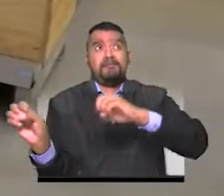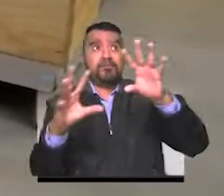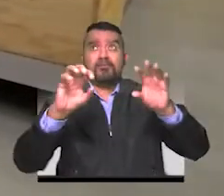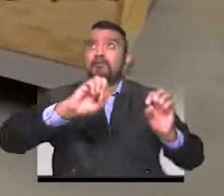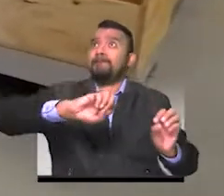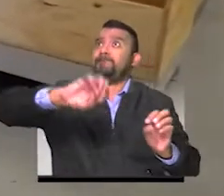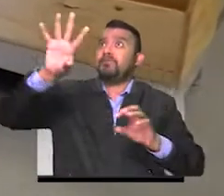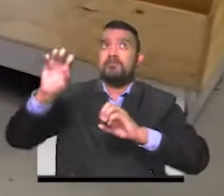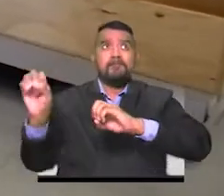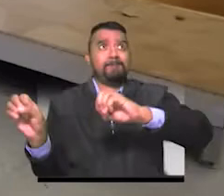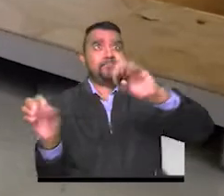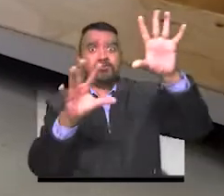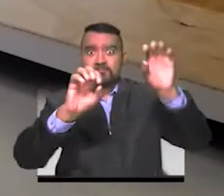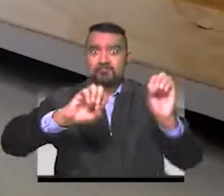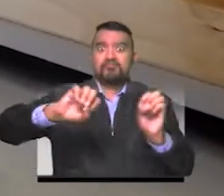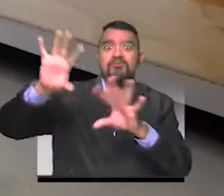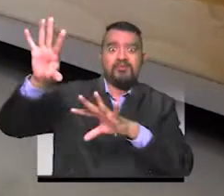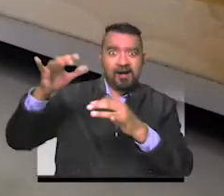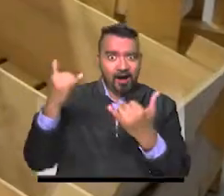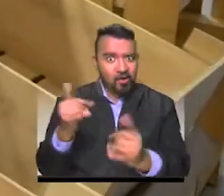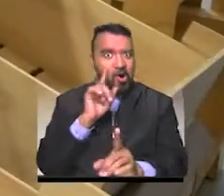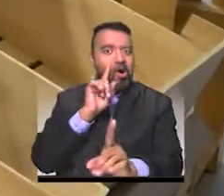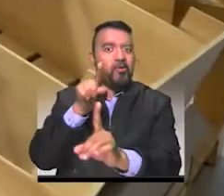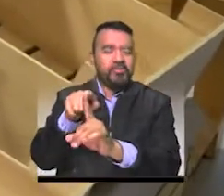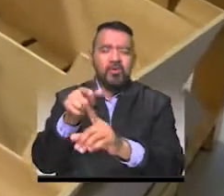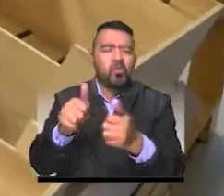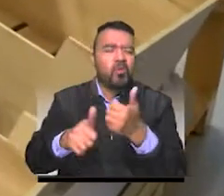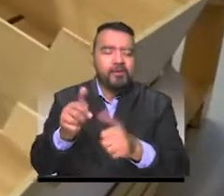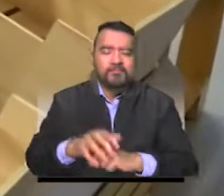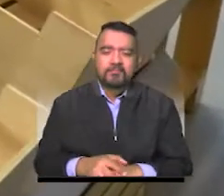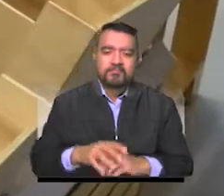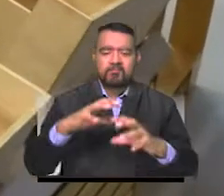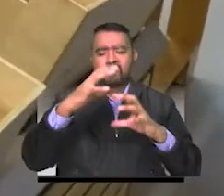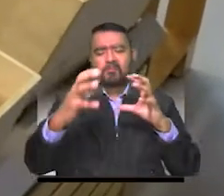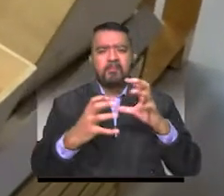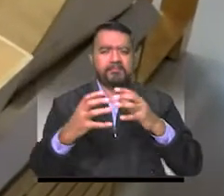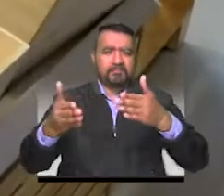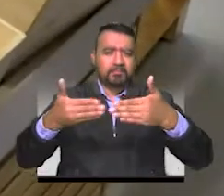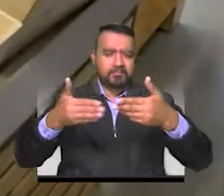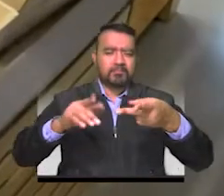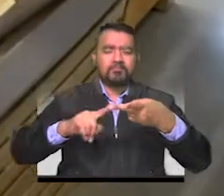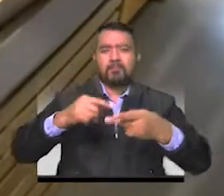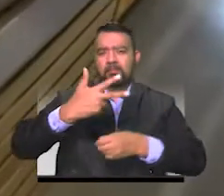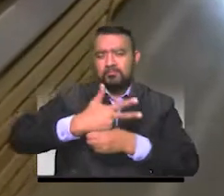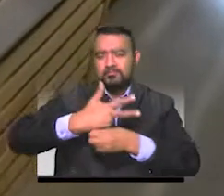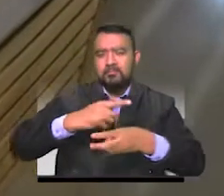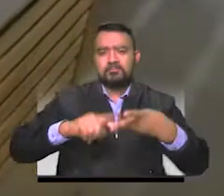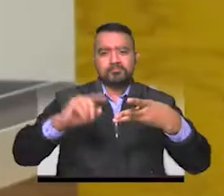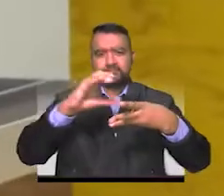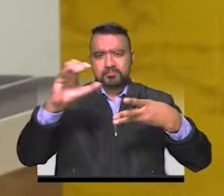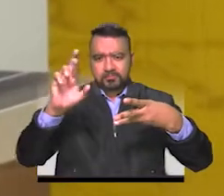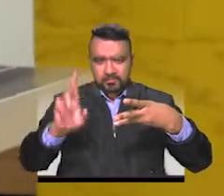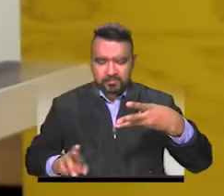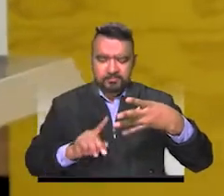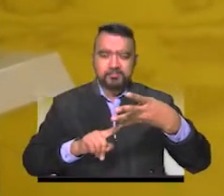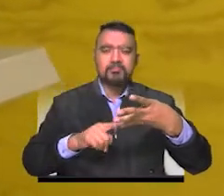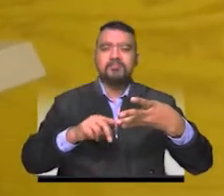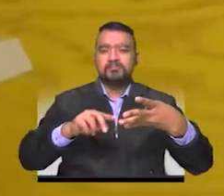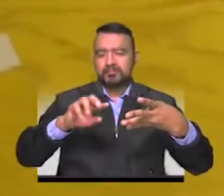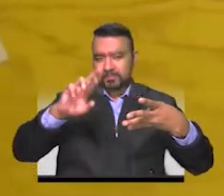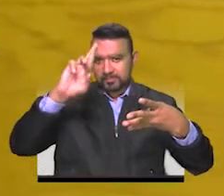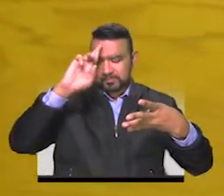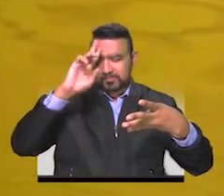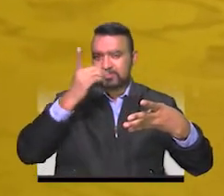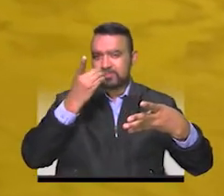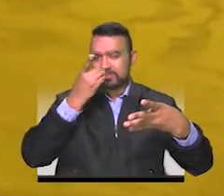y actualmente seguimos con esa senda. Países como Panamá, Guatemala, Costa Rica, República Dominicana. Lo que